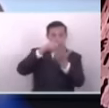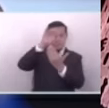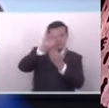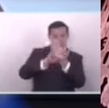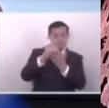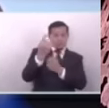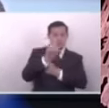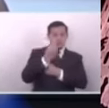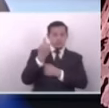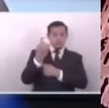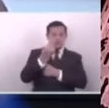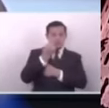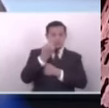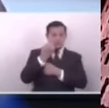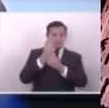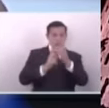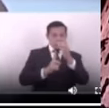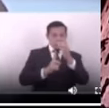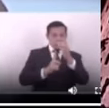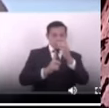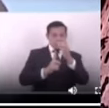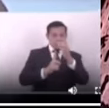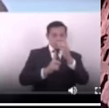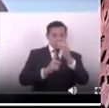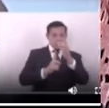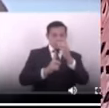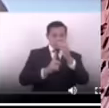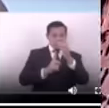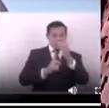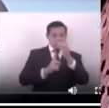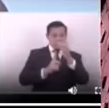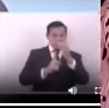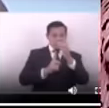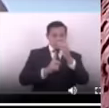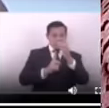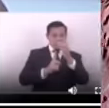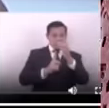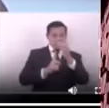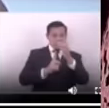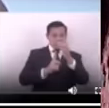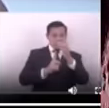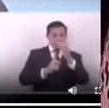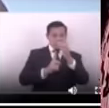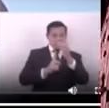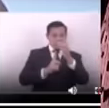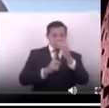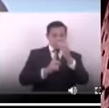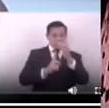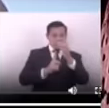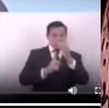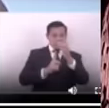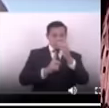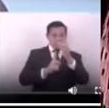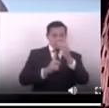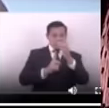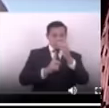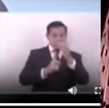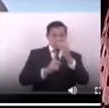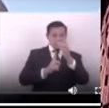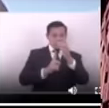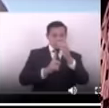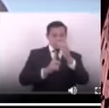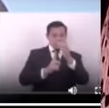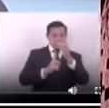proyectos únicamente existen en el mundo. Bueno, escuchaban la discusión sobre transferir bienes de la Dirección